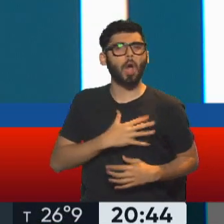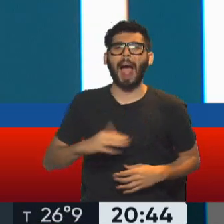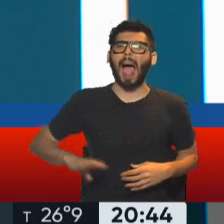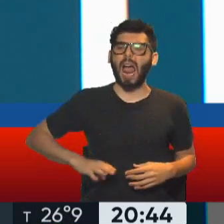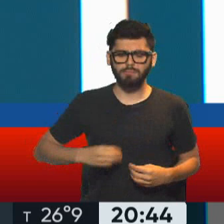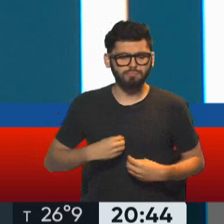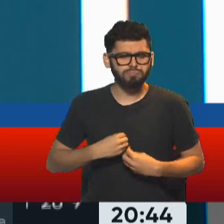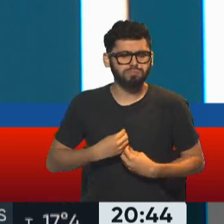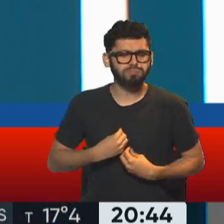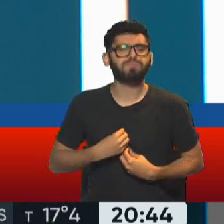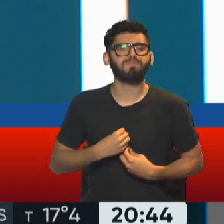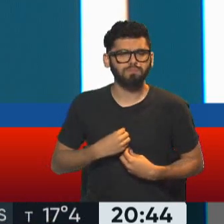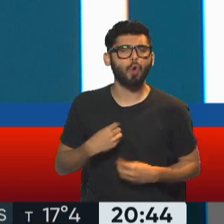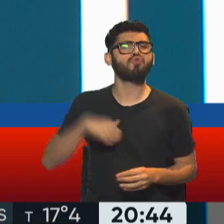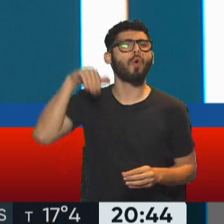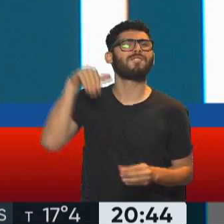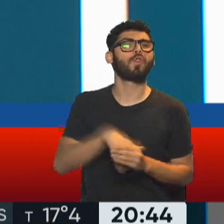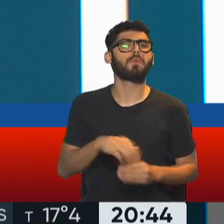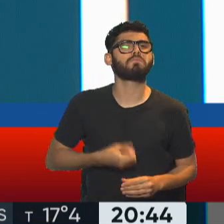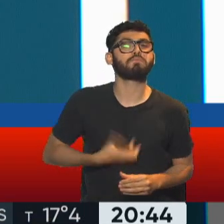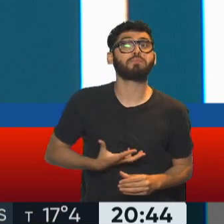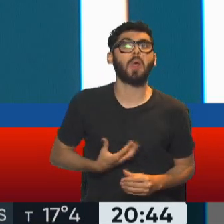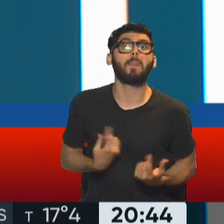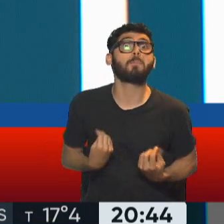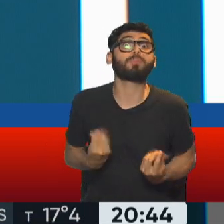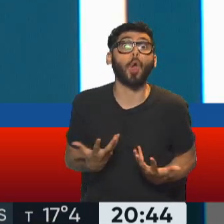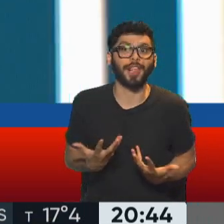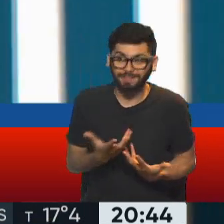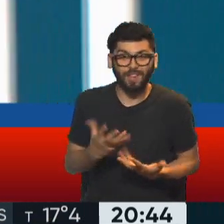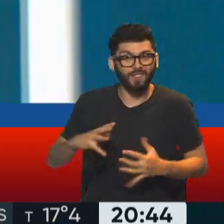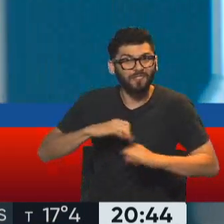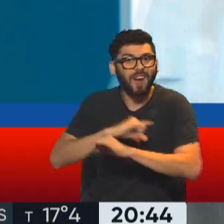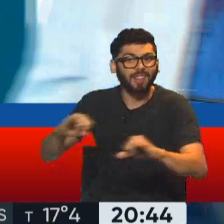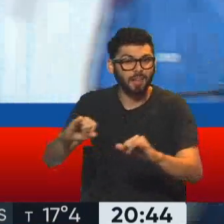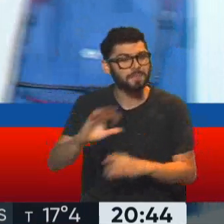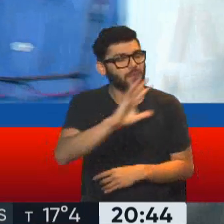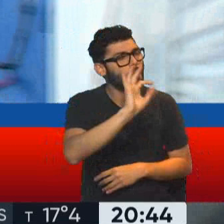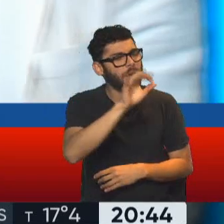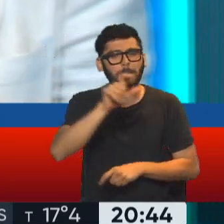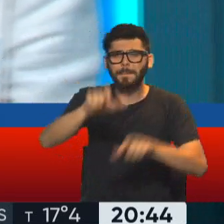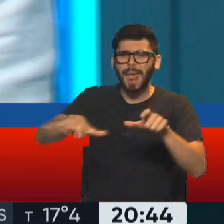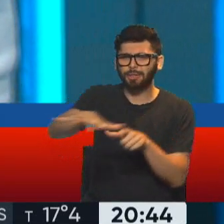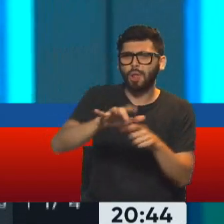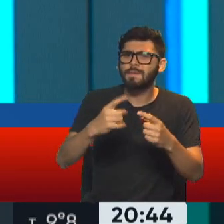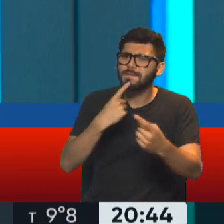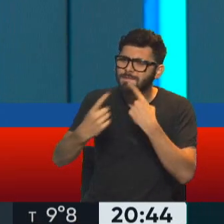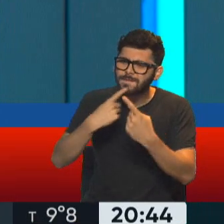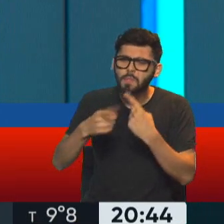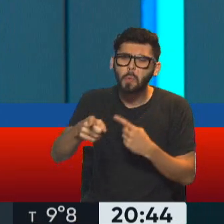me lleva a mí a decir hay que ir y participar? Vos sabés, Luis, que cuando le preguntás a la gente en las encuestas si va a ir a votar o